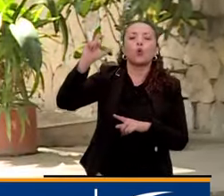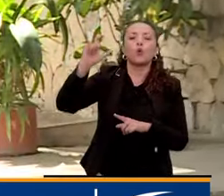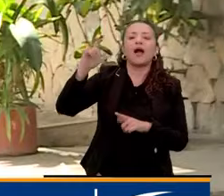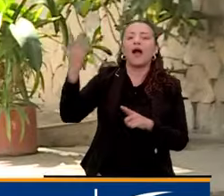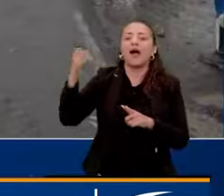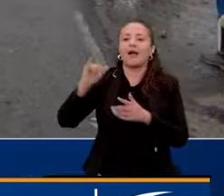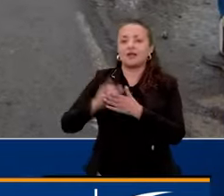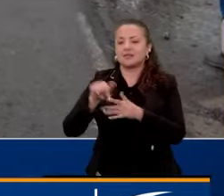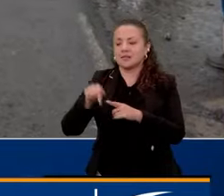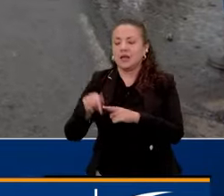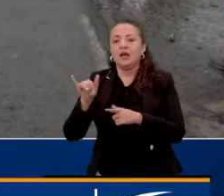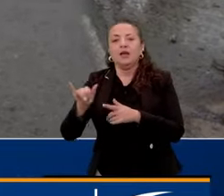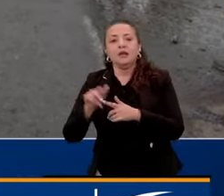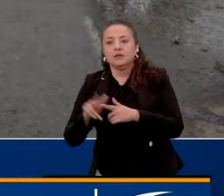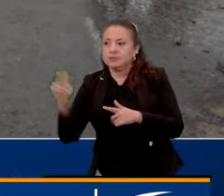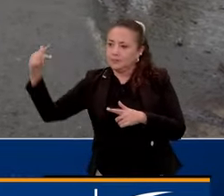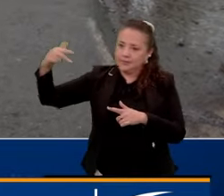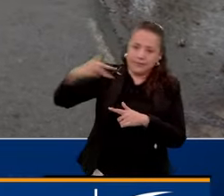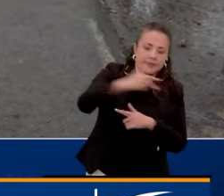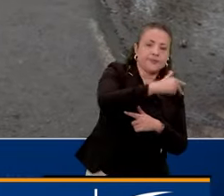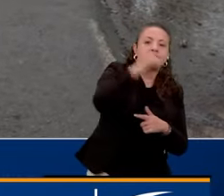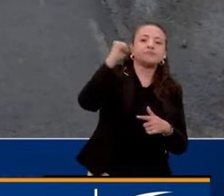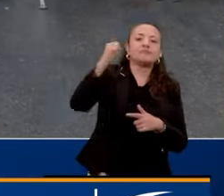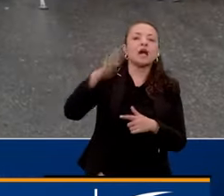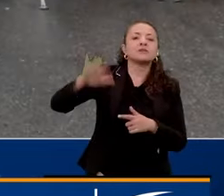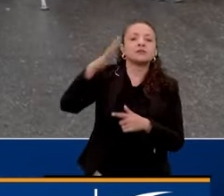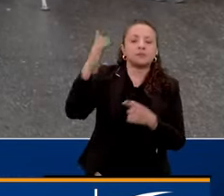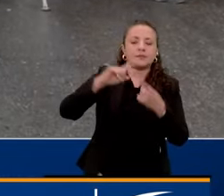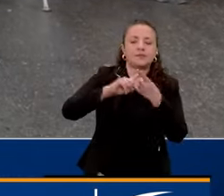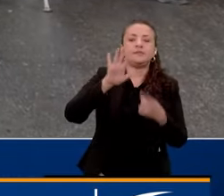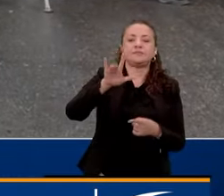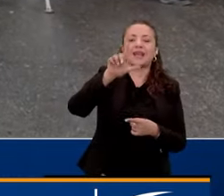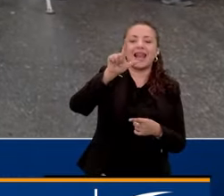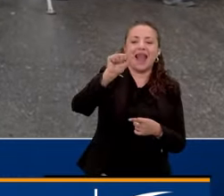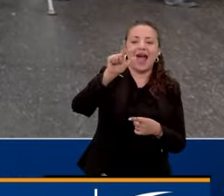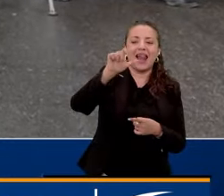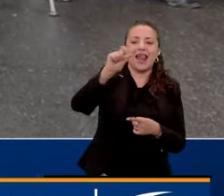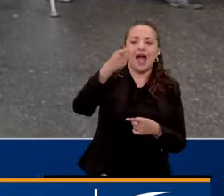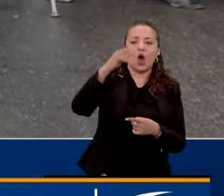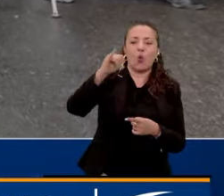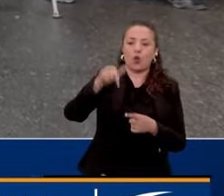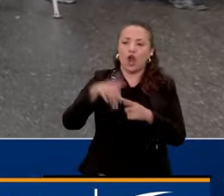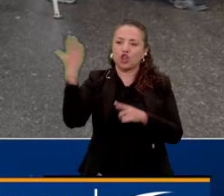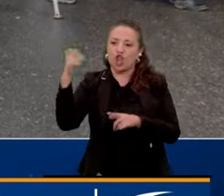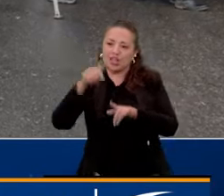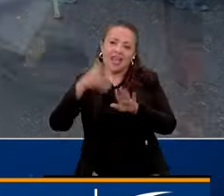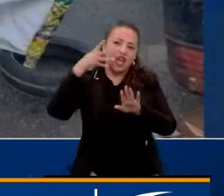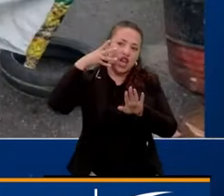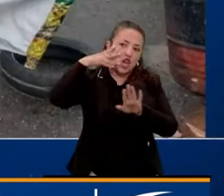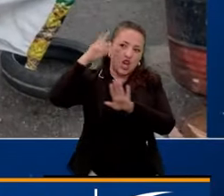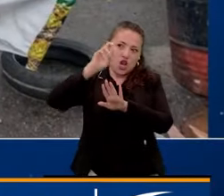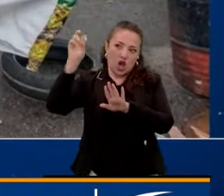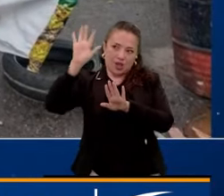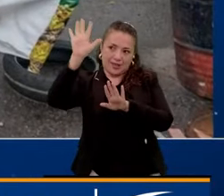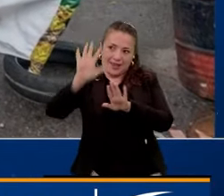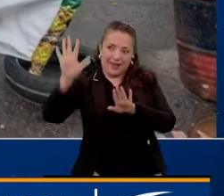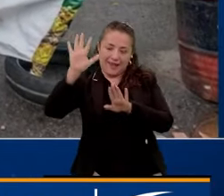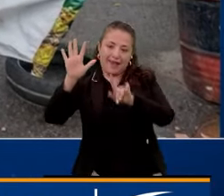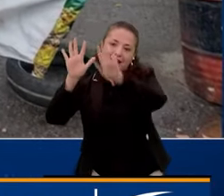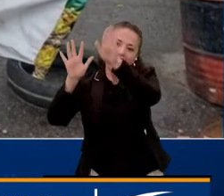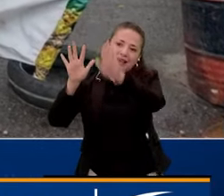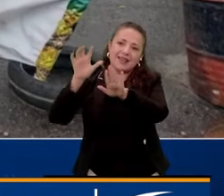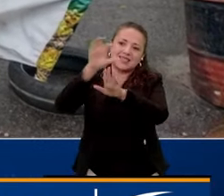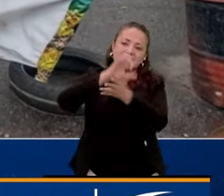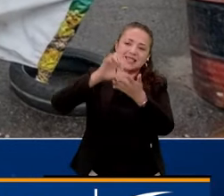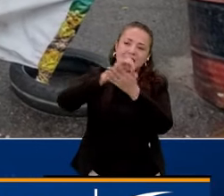interior del país los más álgidos están ubicado primero en el sector de la laguna que divide el departamento de norte de Santander y Santander en el kilómetro 88 donde hay más de